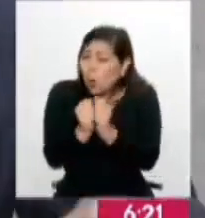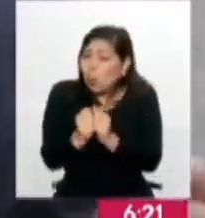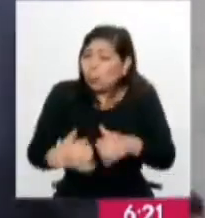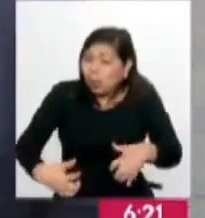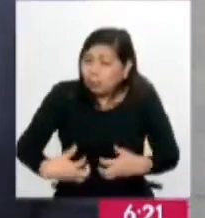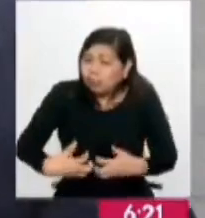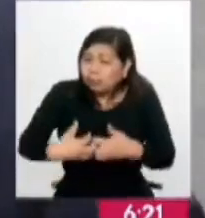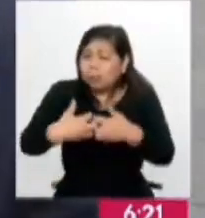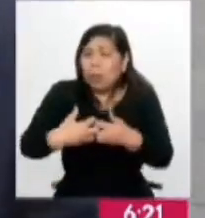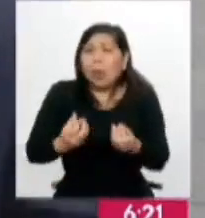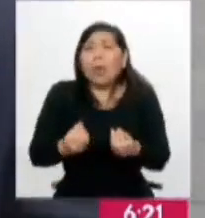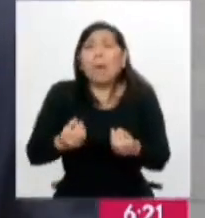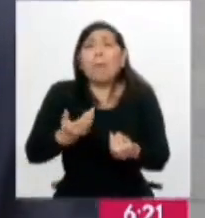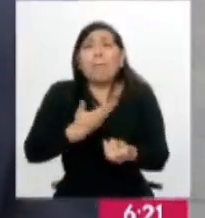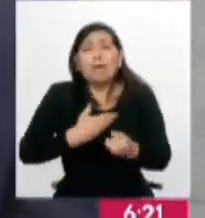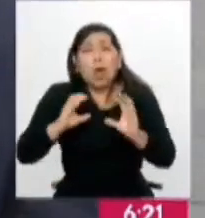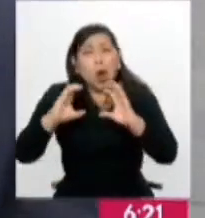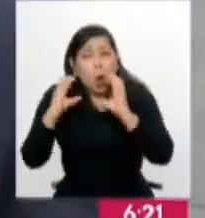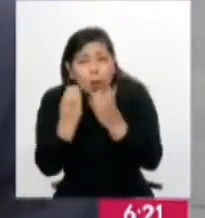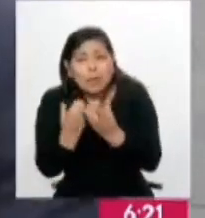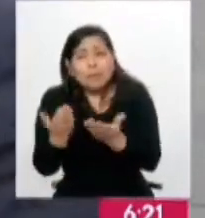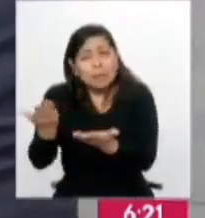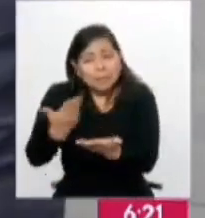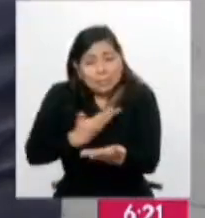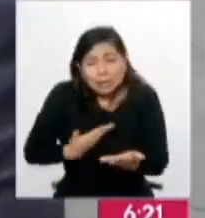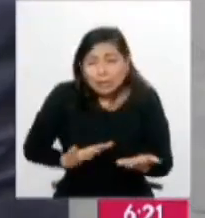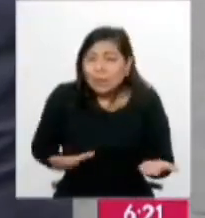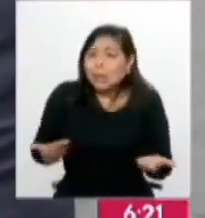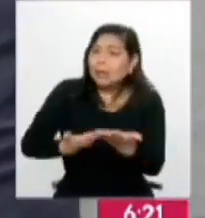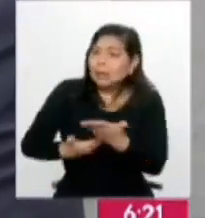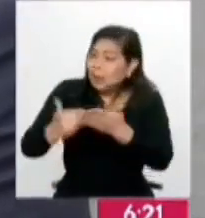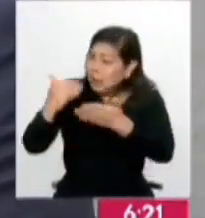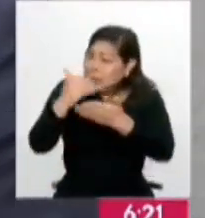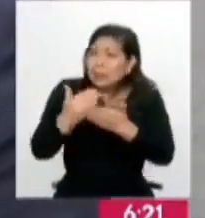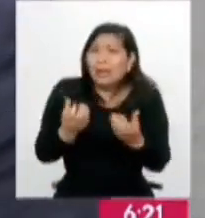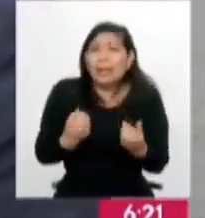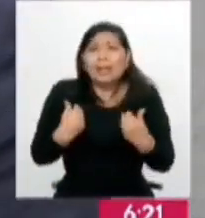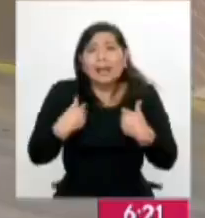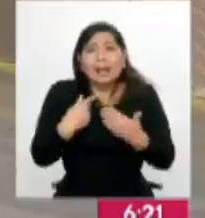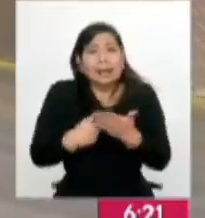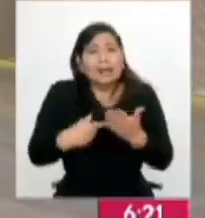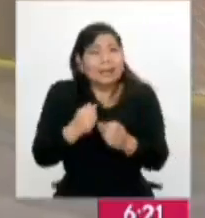pero no va a estar todos los días pidiéndole al Congreso poder trabajar juntos. Él tiene que seguir con su agenda desde el Ejecutivo.